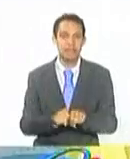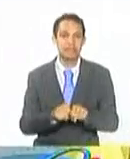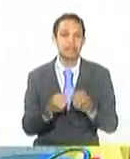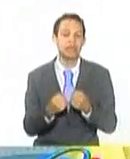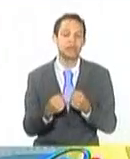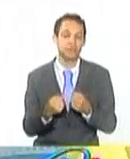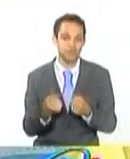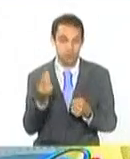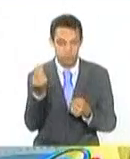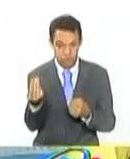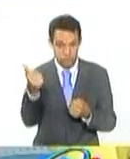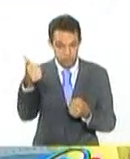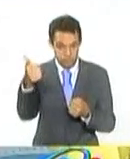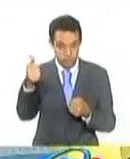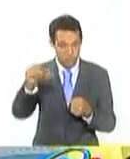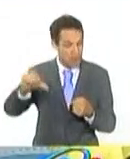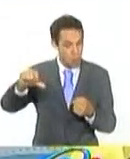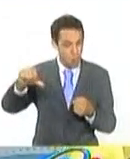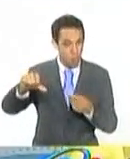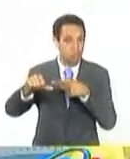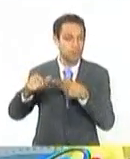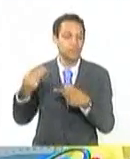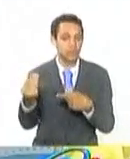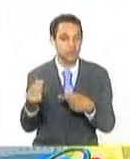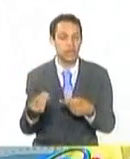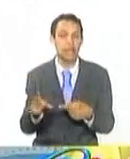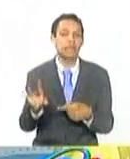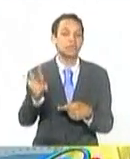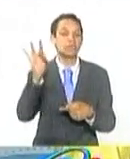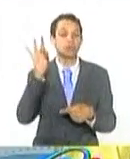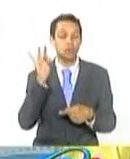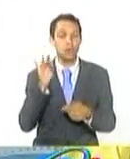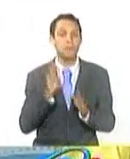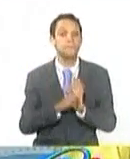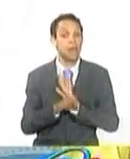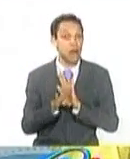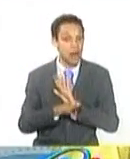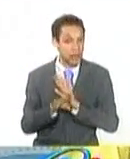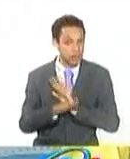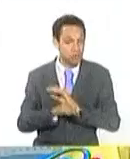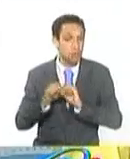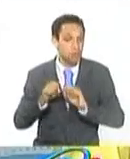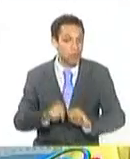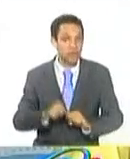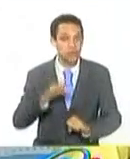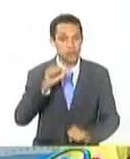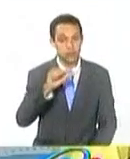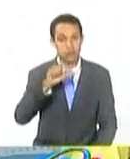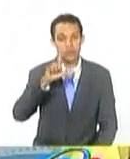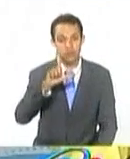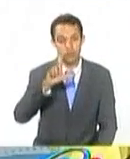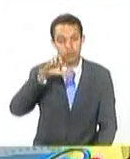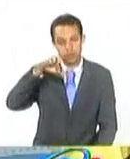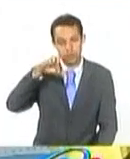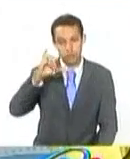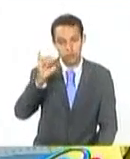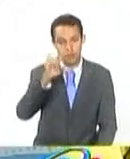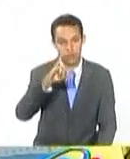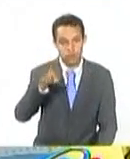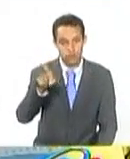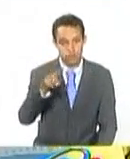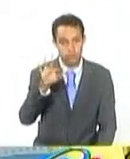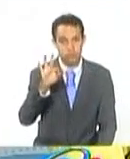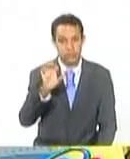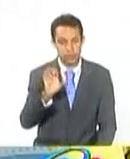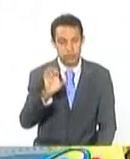lo que yo quiero que la gente entienda es que hay una opción económica y es el alpiste el alpiste se se